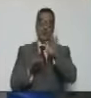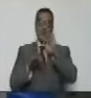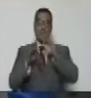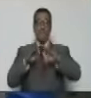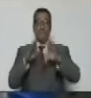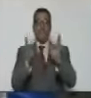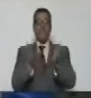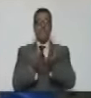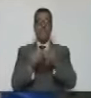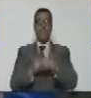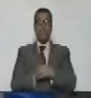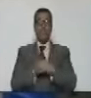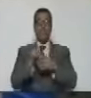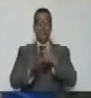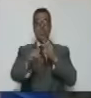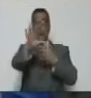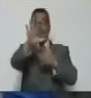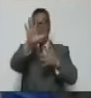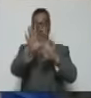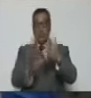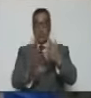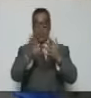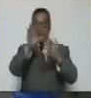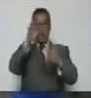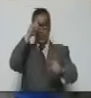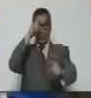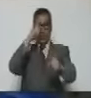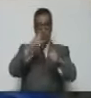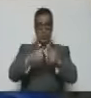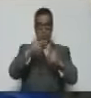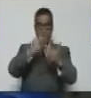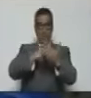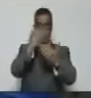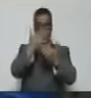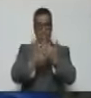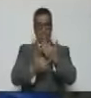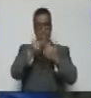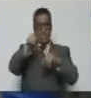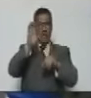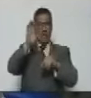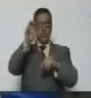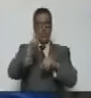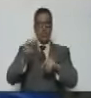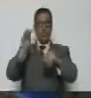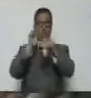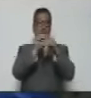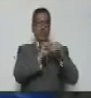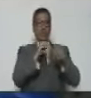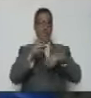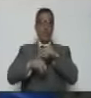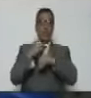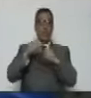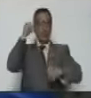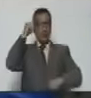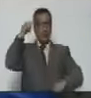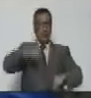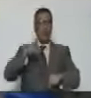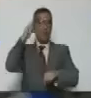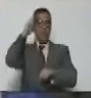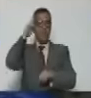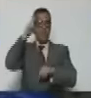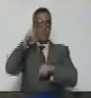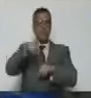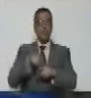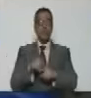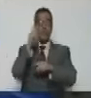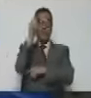el mundo entero. Quinto objetivo del Plan de la Patria es el llamado que hacemos hoy en esta reflexión